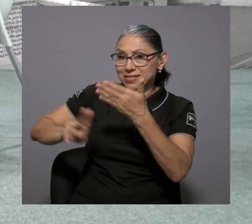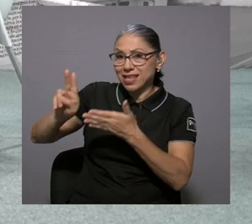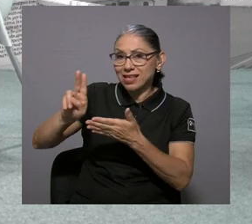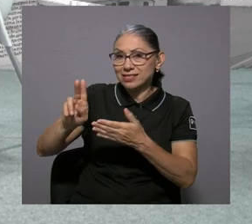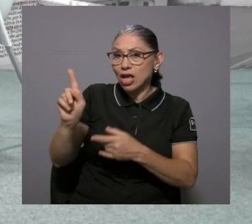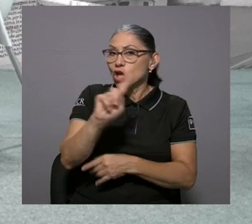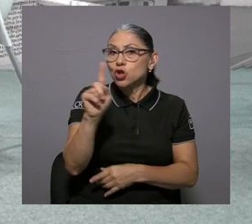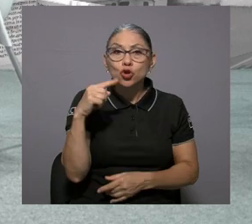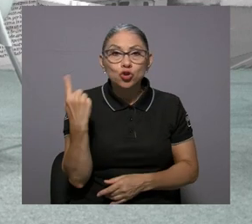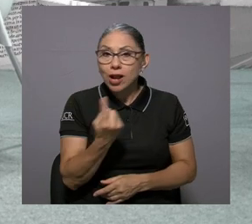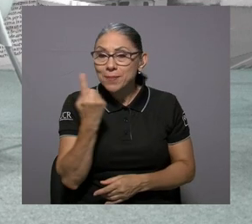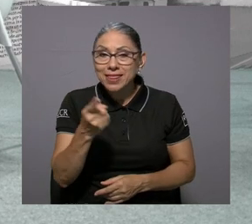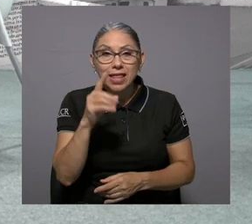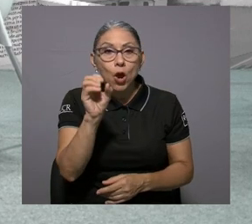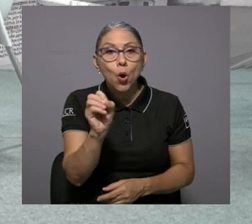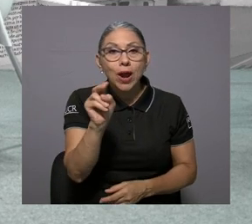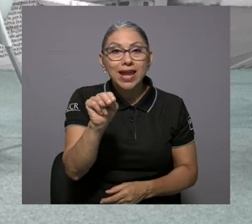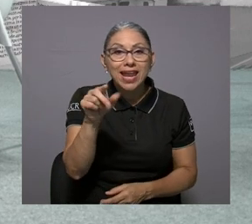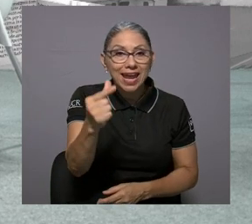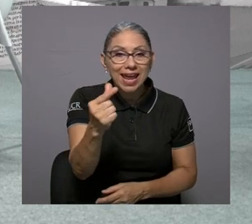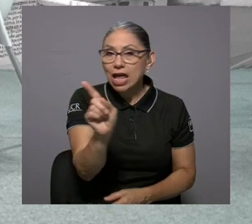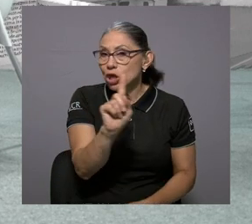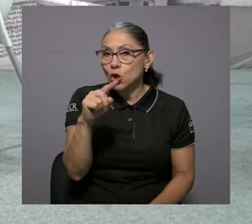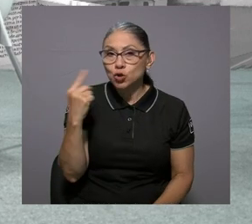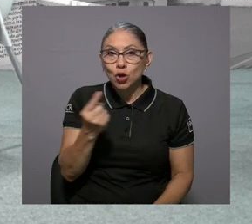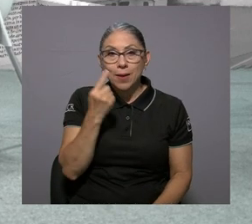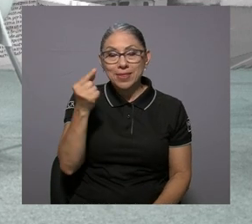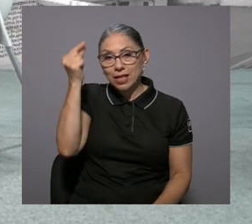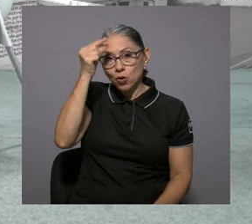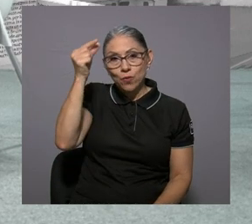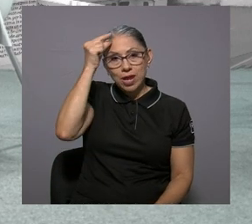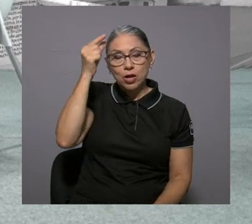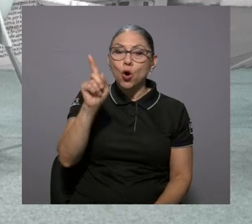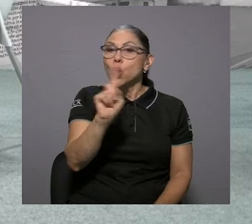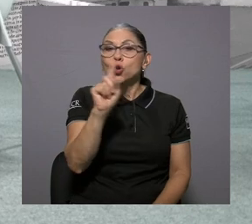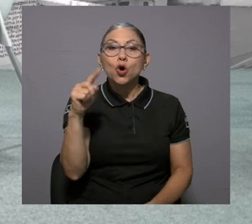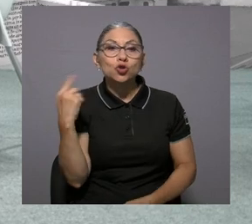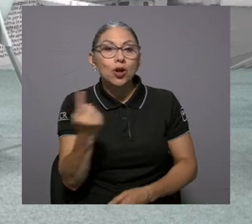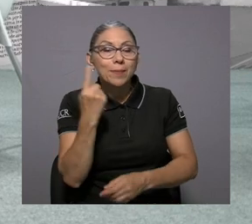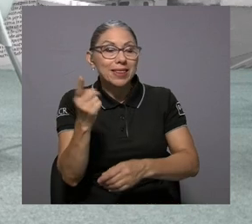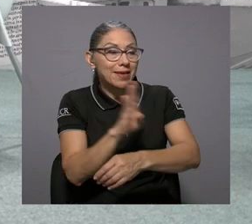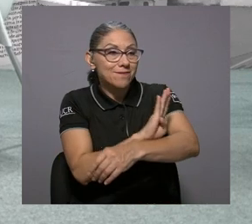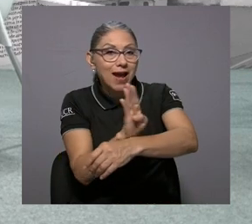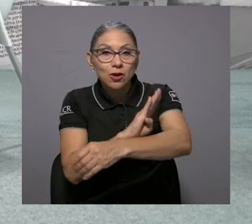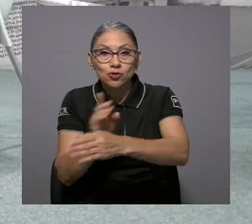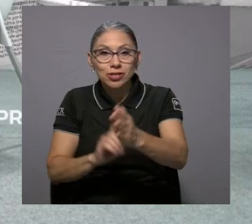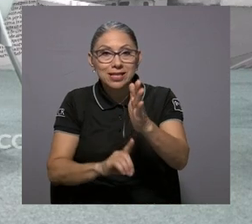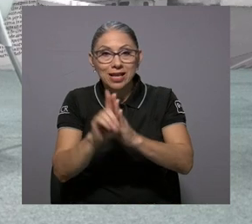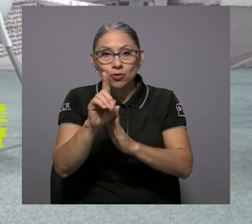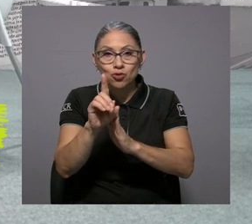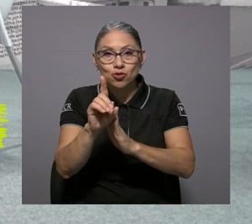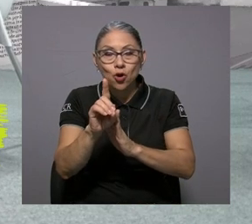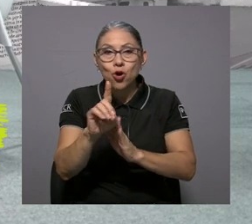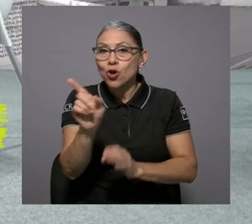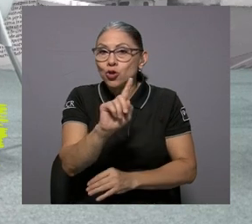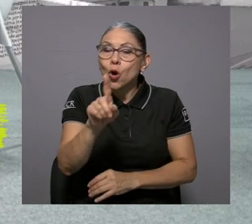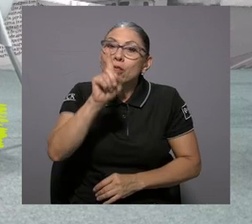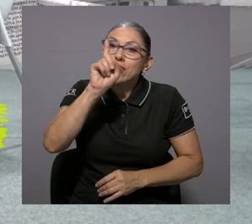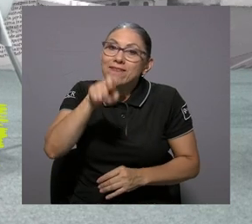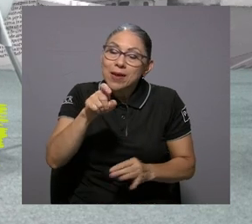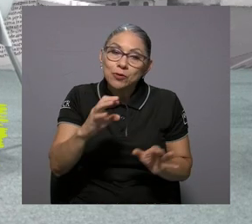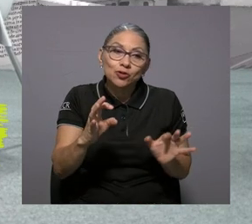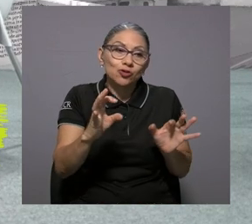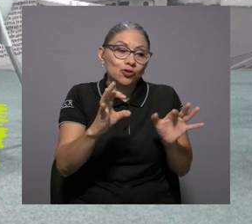las ONG, no va a ser solo el gobierno, no va a ser solamente los bancos de desarrollo, sino que tenemos que hacer